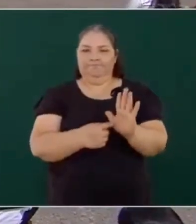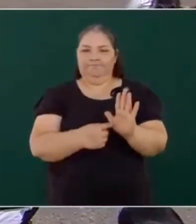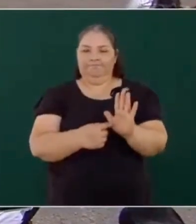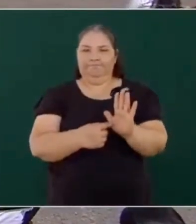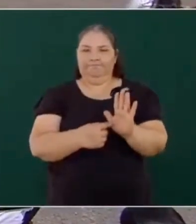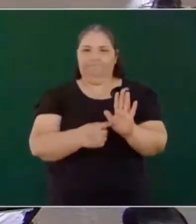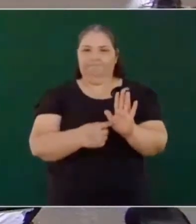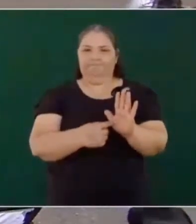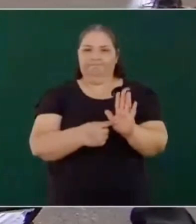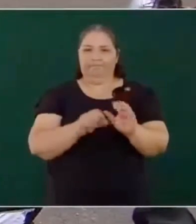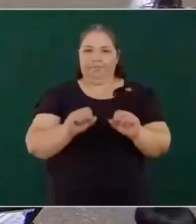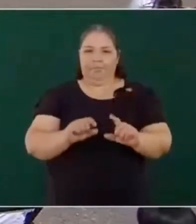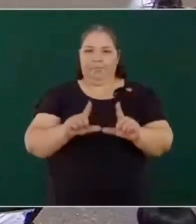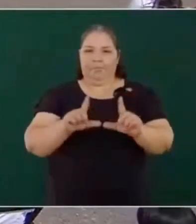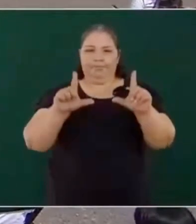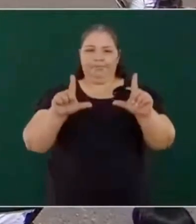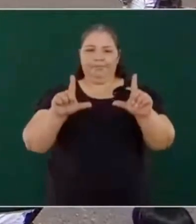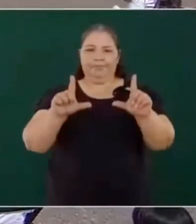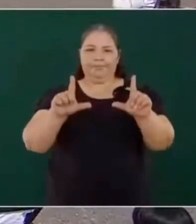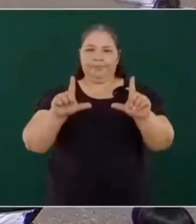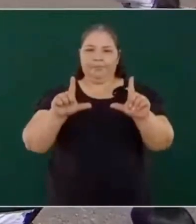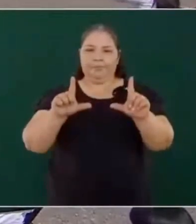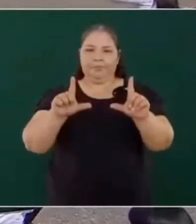la siguiente, a ver,